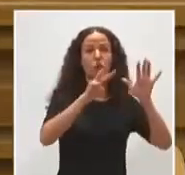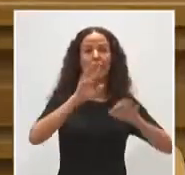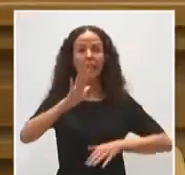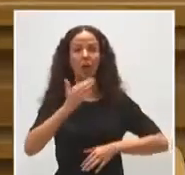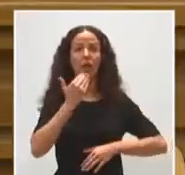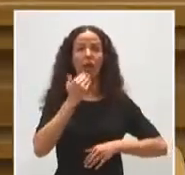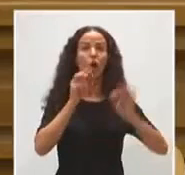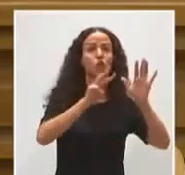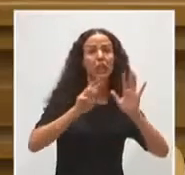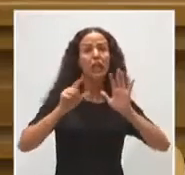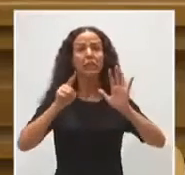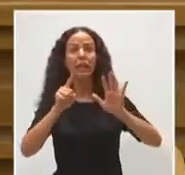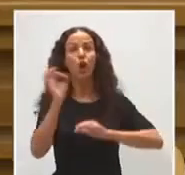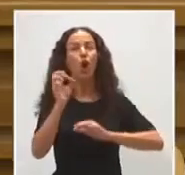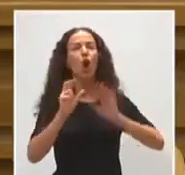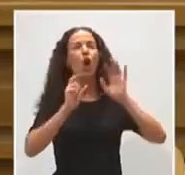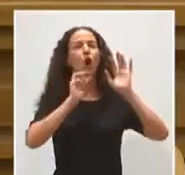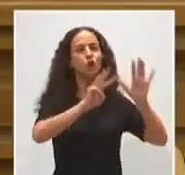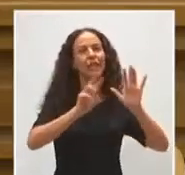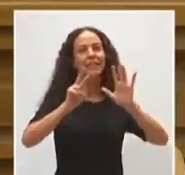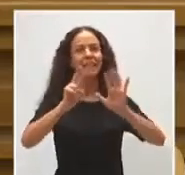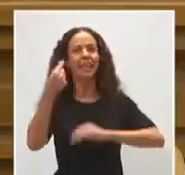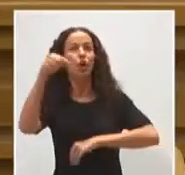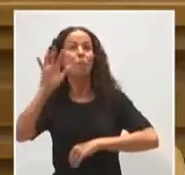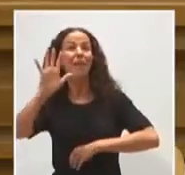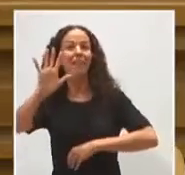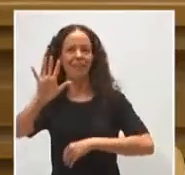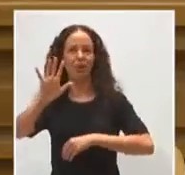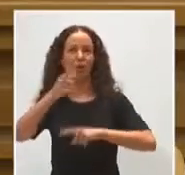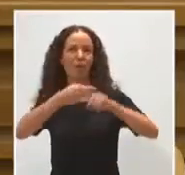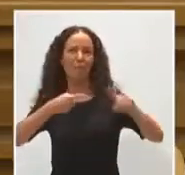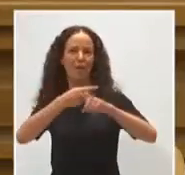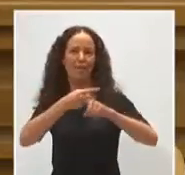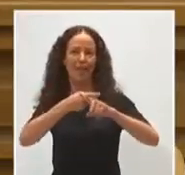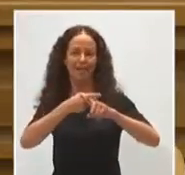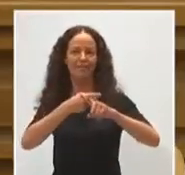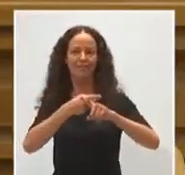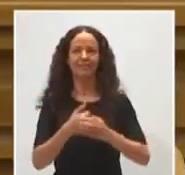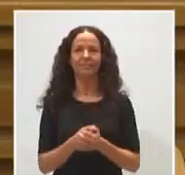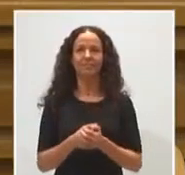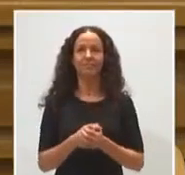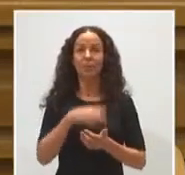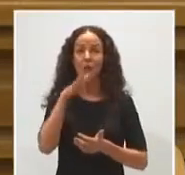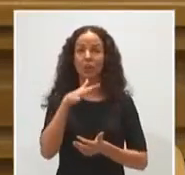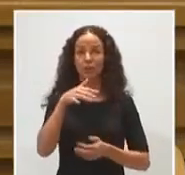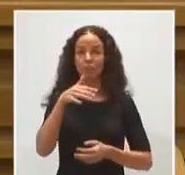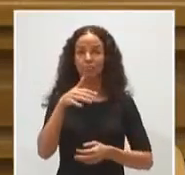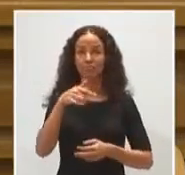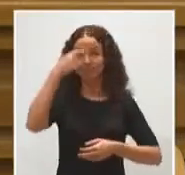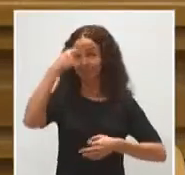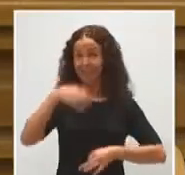residencias 80 y 75 años de media por eso créeme que